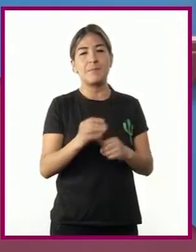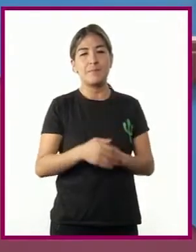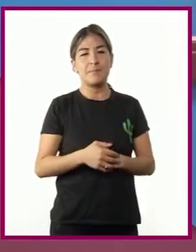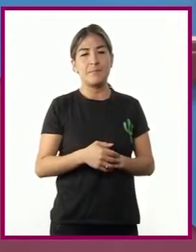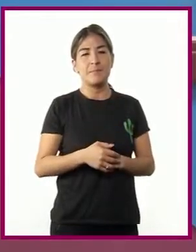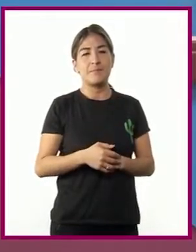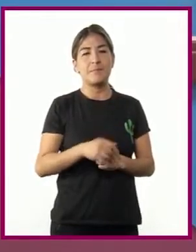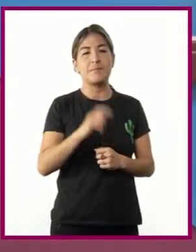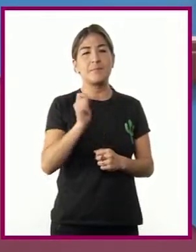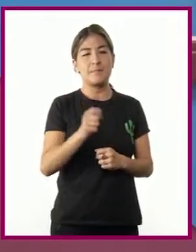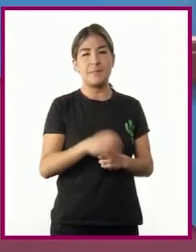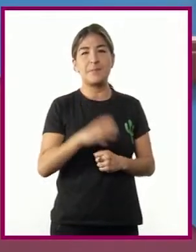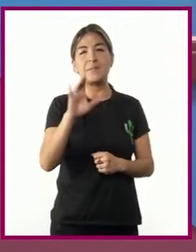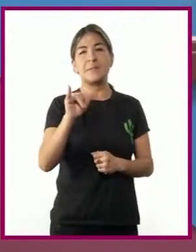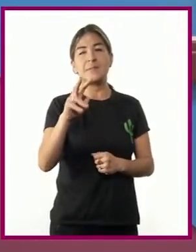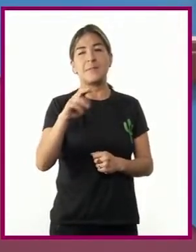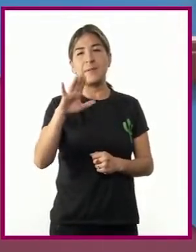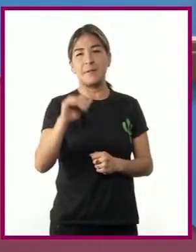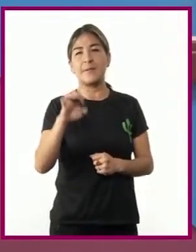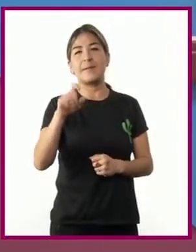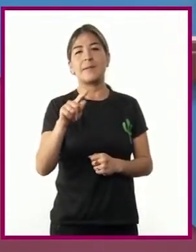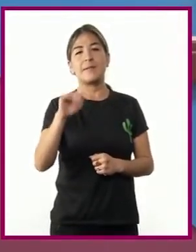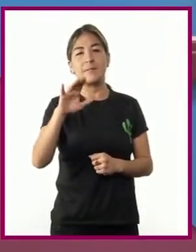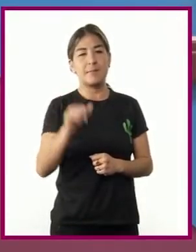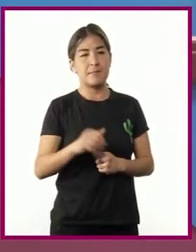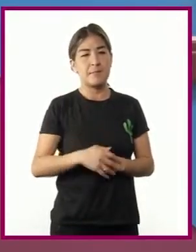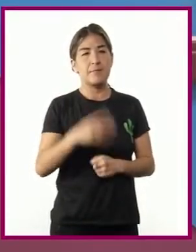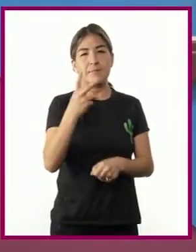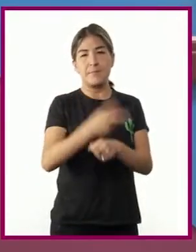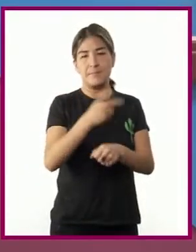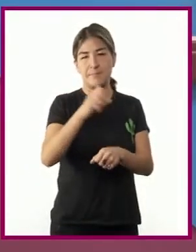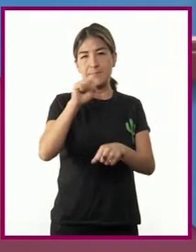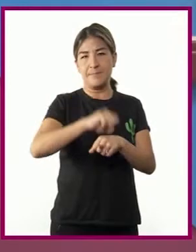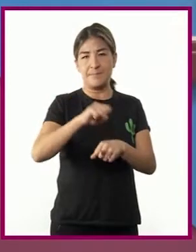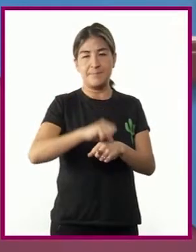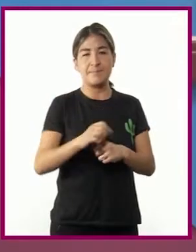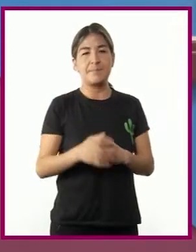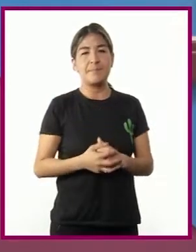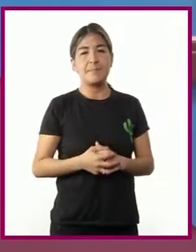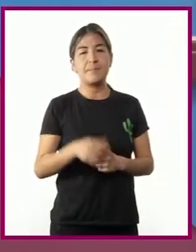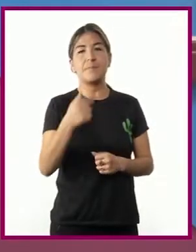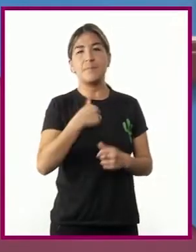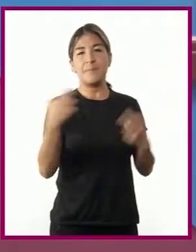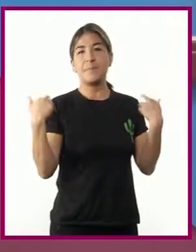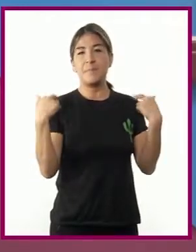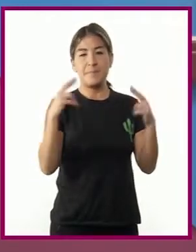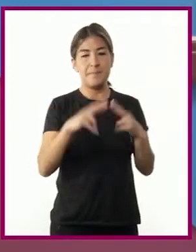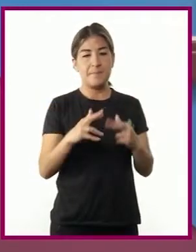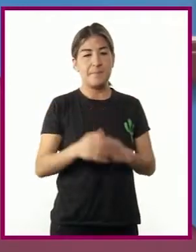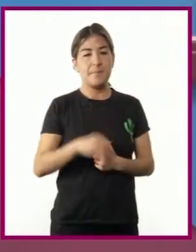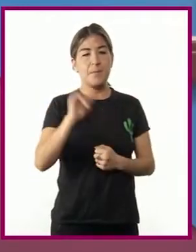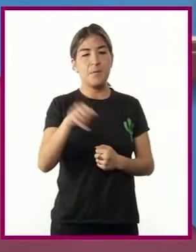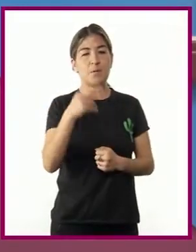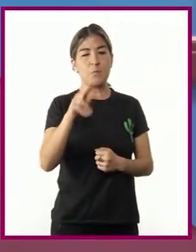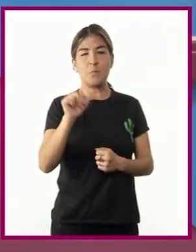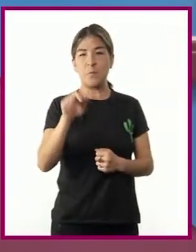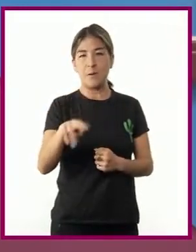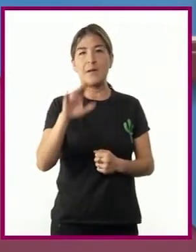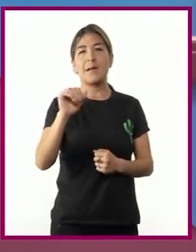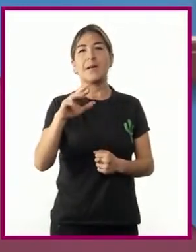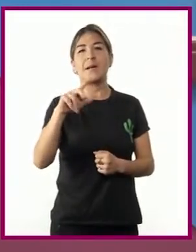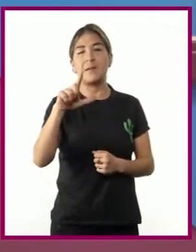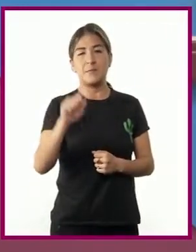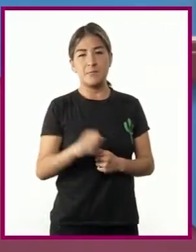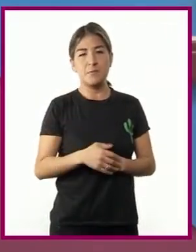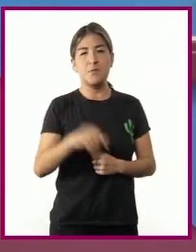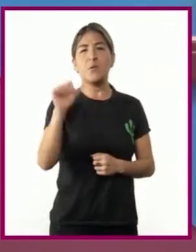la asignatura Formación Cívica y Ética de segundo grado. Soy el profesor Juan Carlos Ramírez.